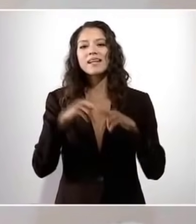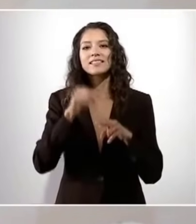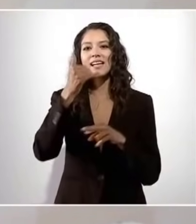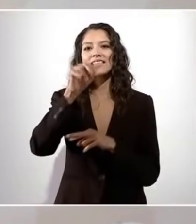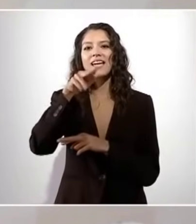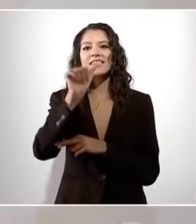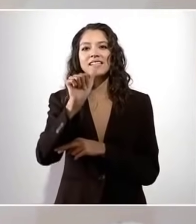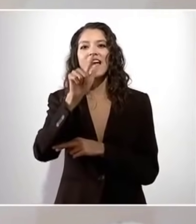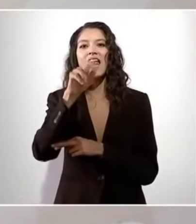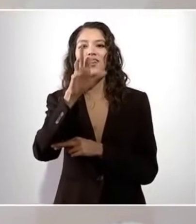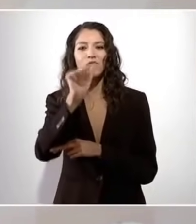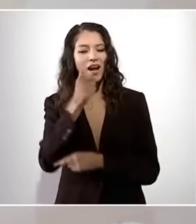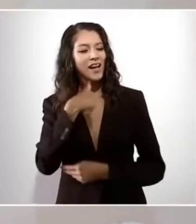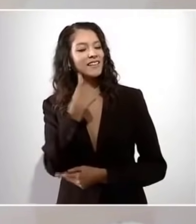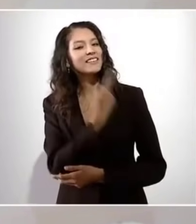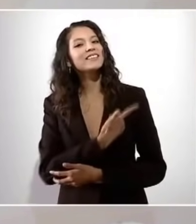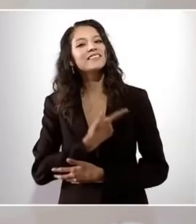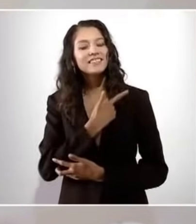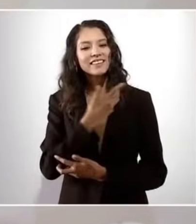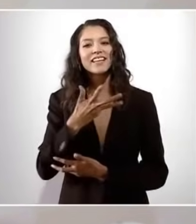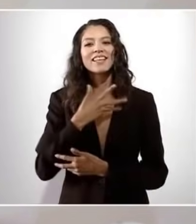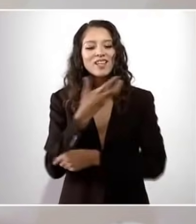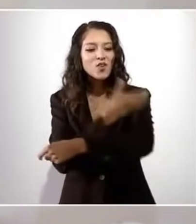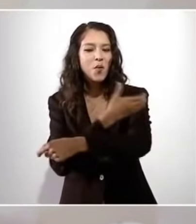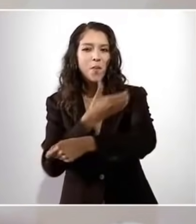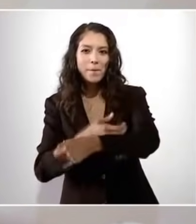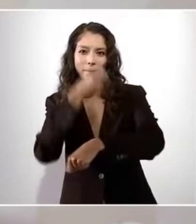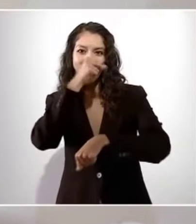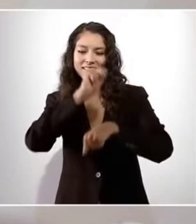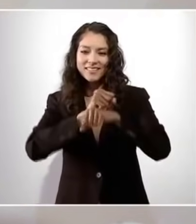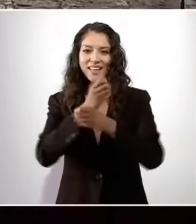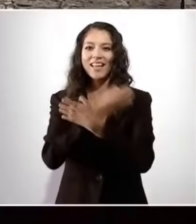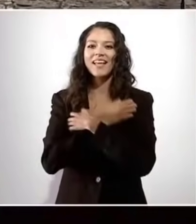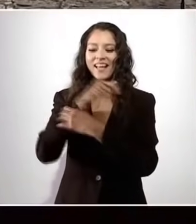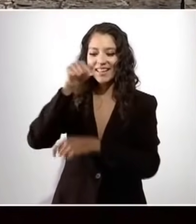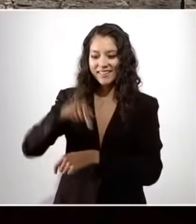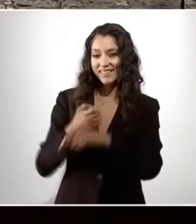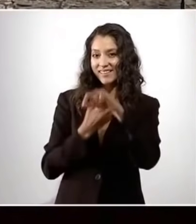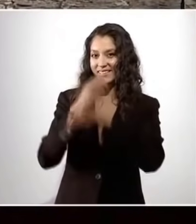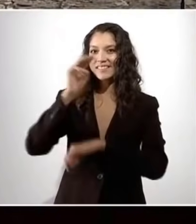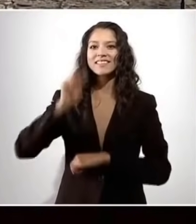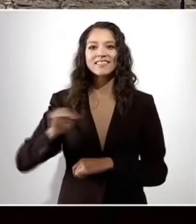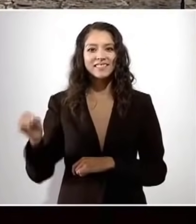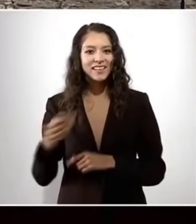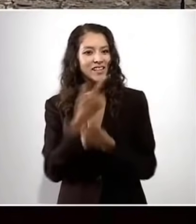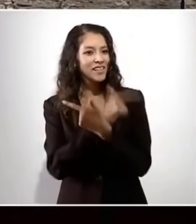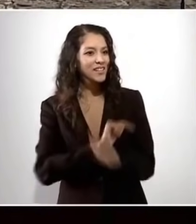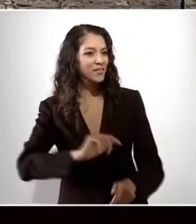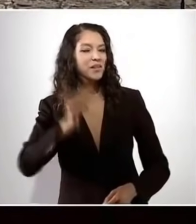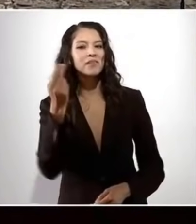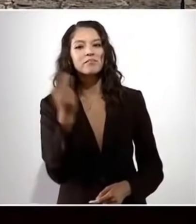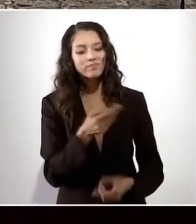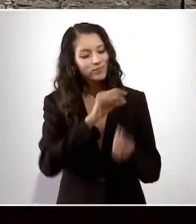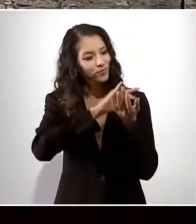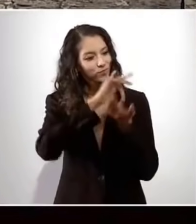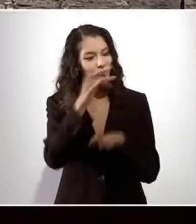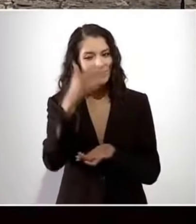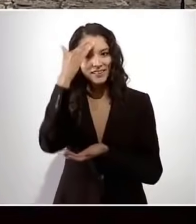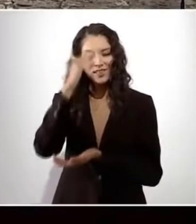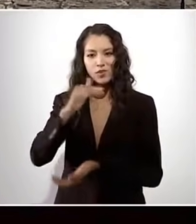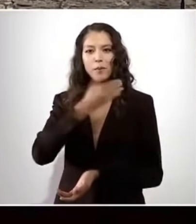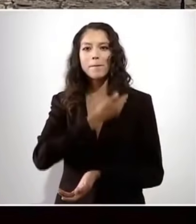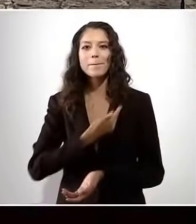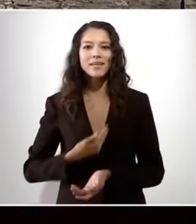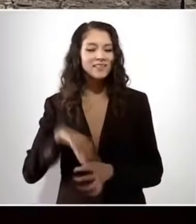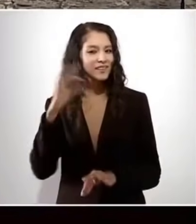Alba González, me da mucho gusto tenerte como compañera de Secretaría de Educación en Michoacán y pues quedamos a sus órdenes de ustedes. Muchas gracias, señor presidente, es